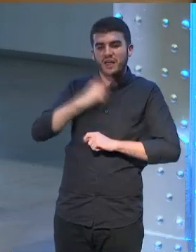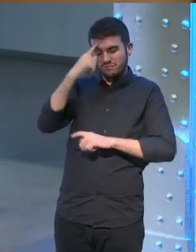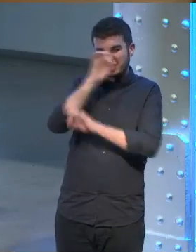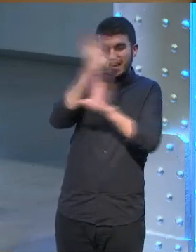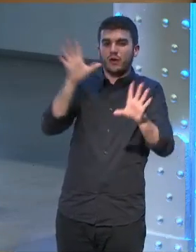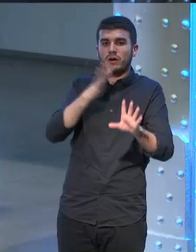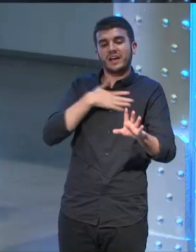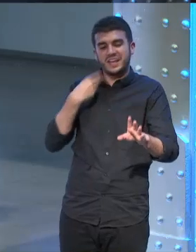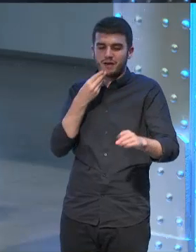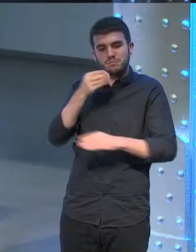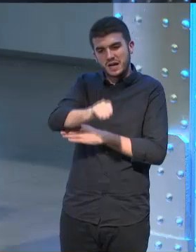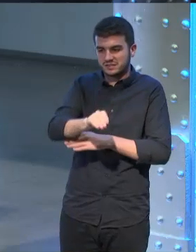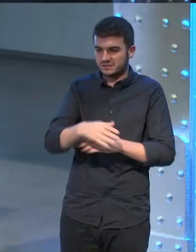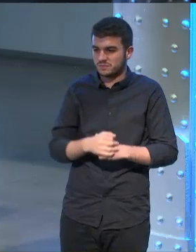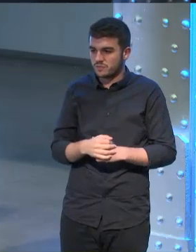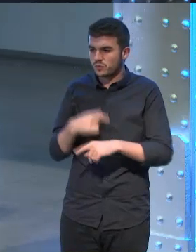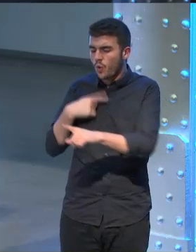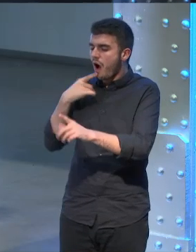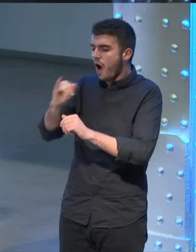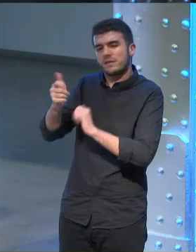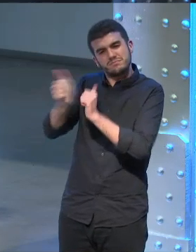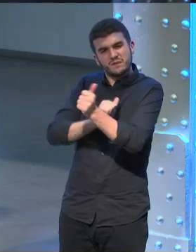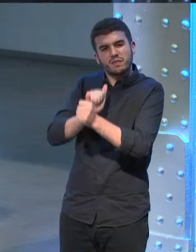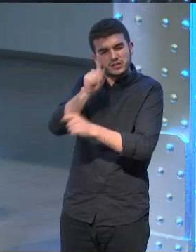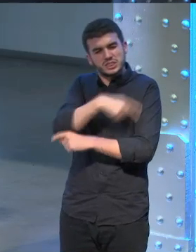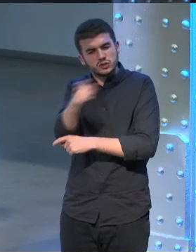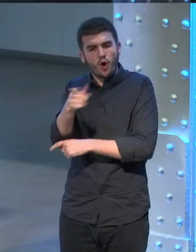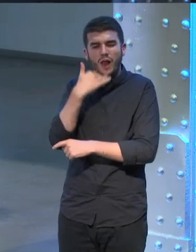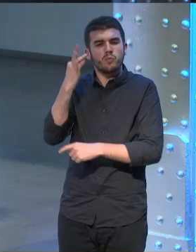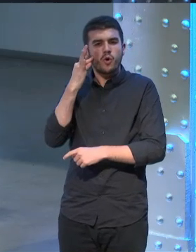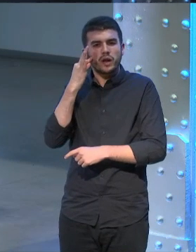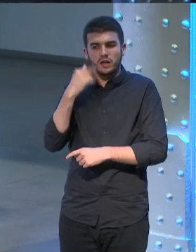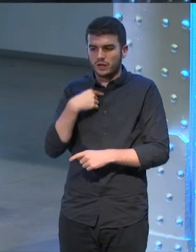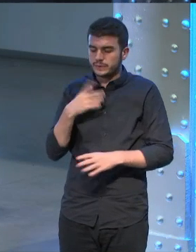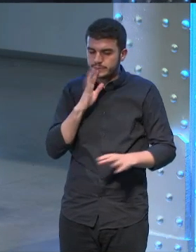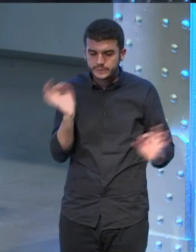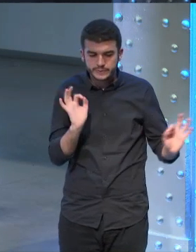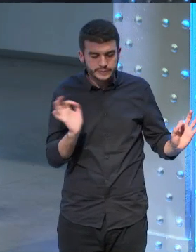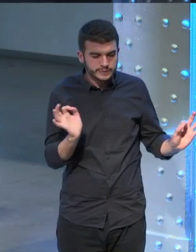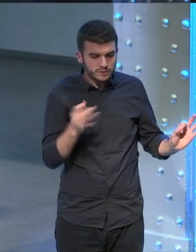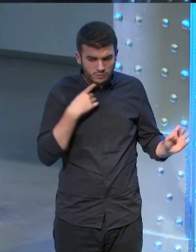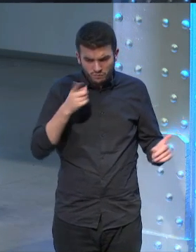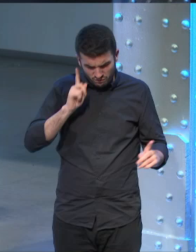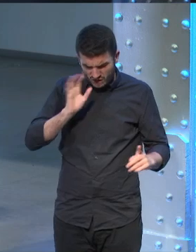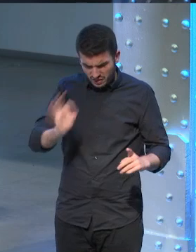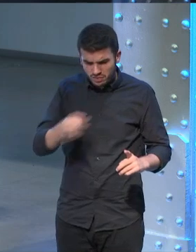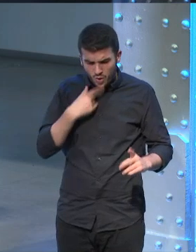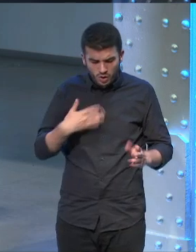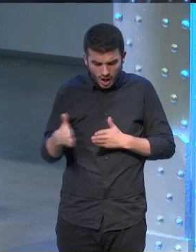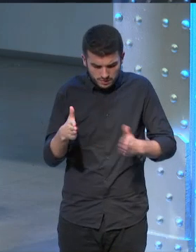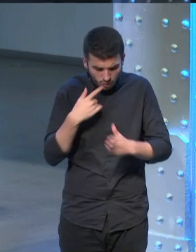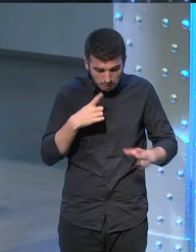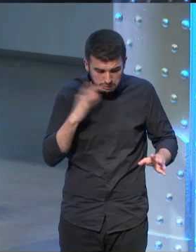aportar eso. ¿Tú tienes algún referente, alguna mujer? No. Nadie, porque es verdad que has dicho por el camino no me he encontrado a nadie,